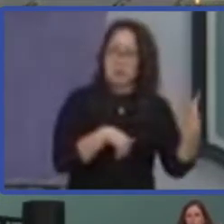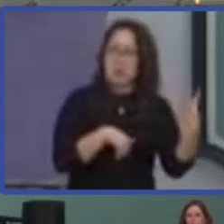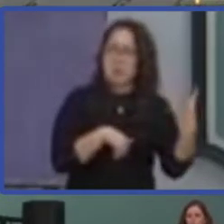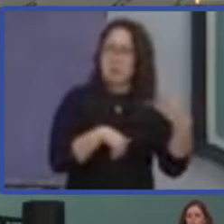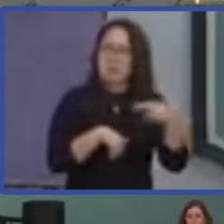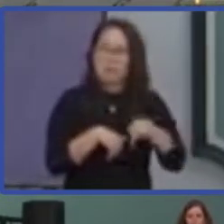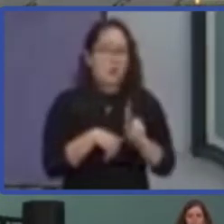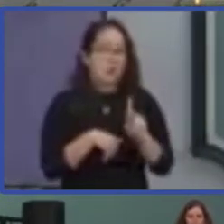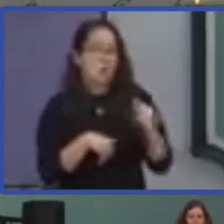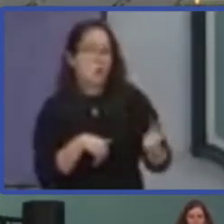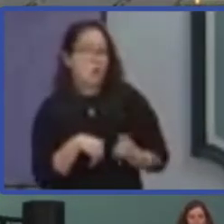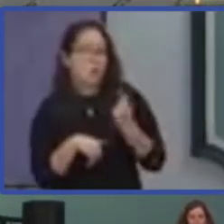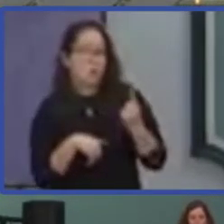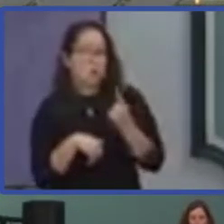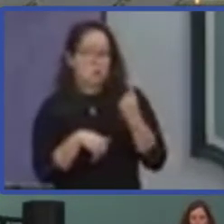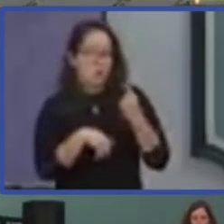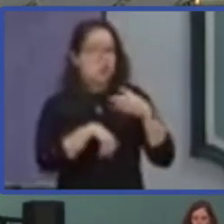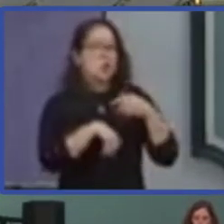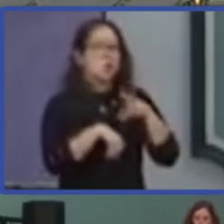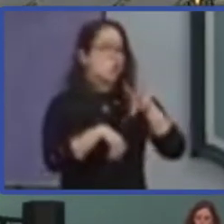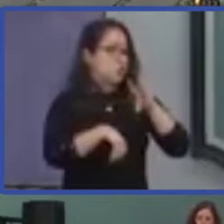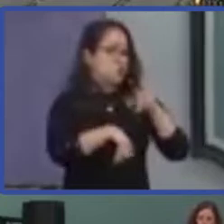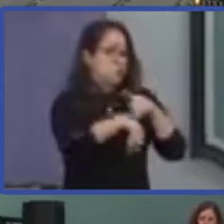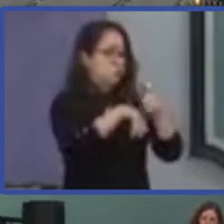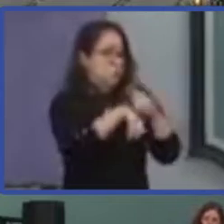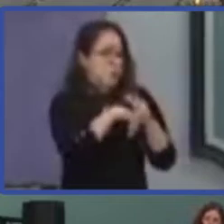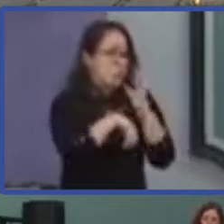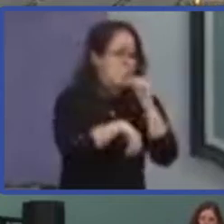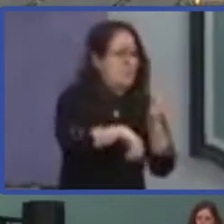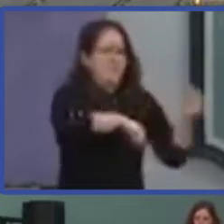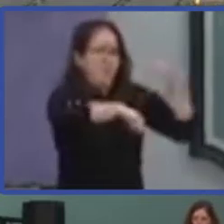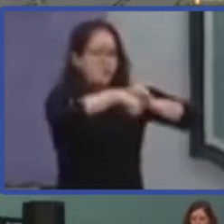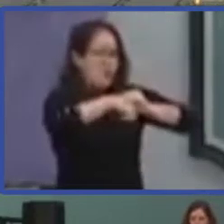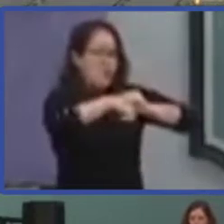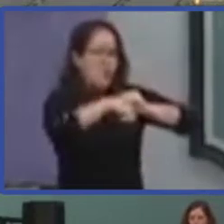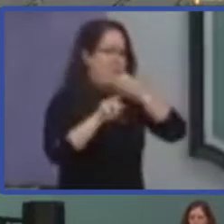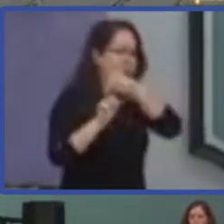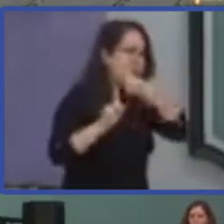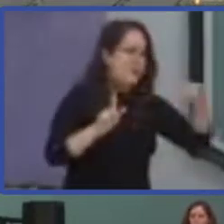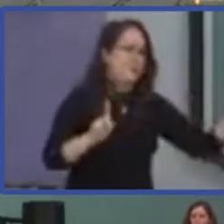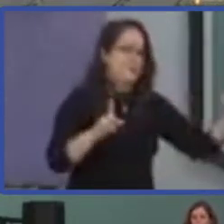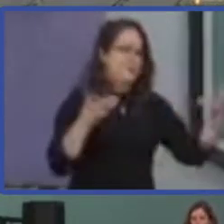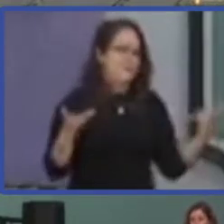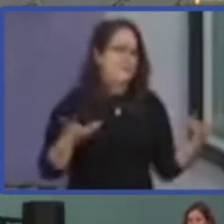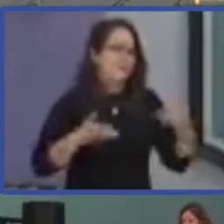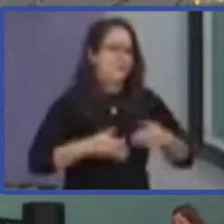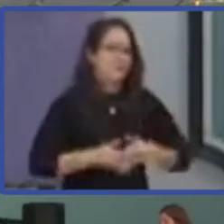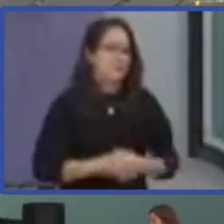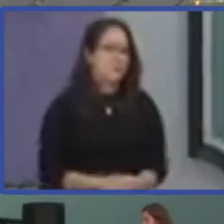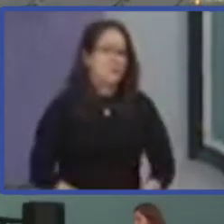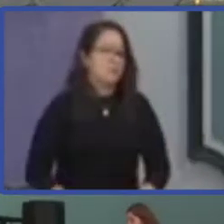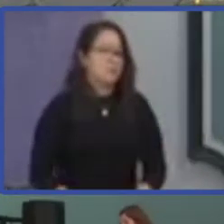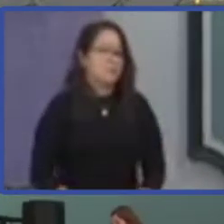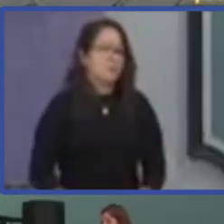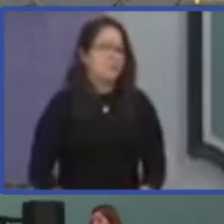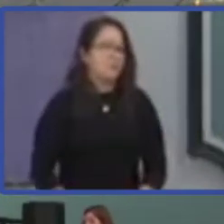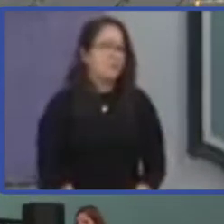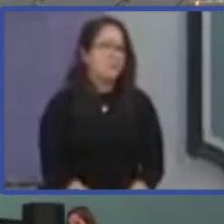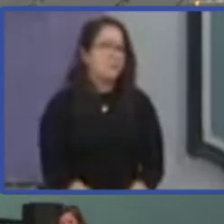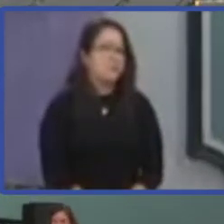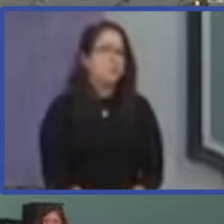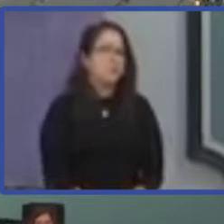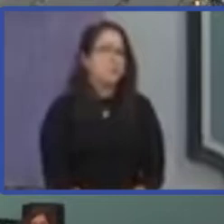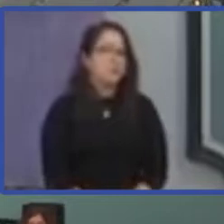numerables que no se les puede poner números de manera ordenada y entonces esos infinitos tienen